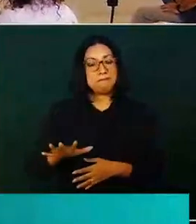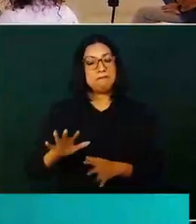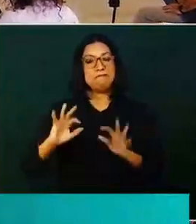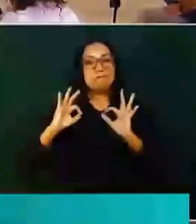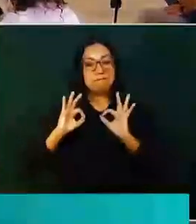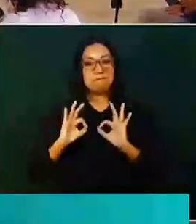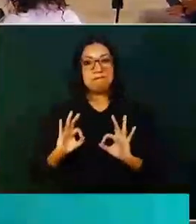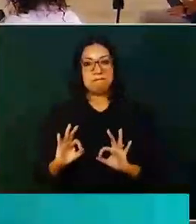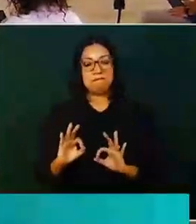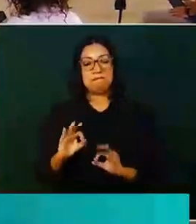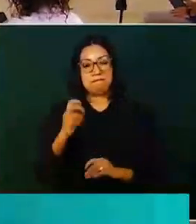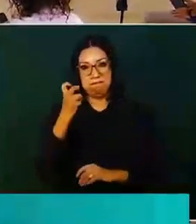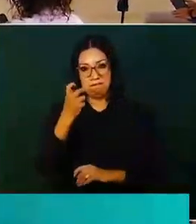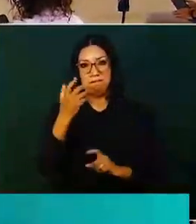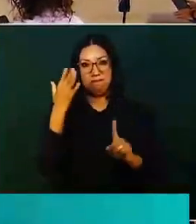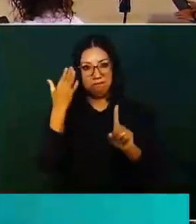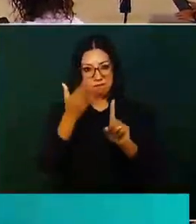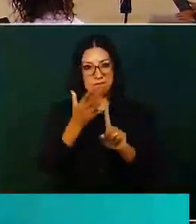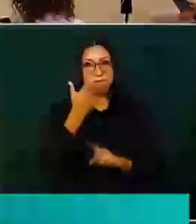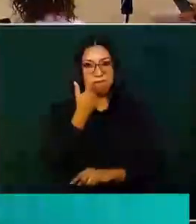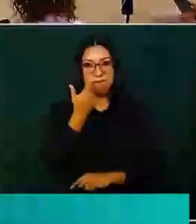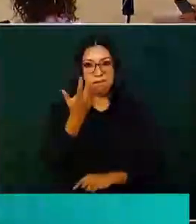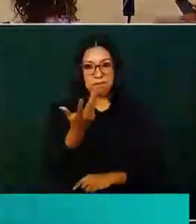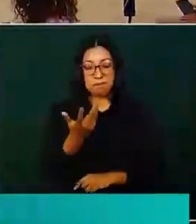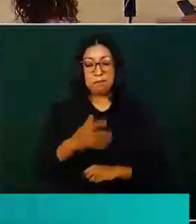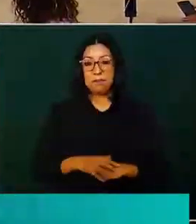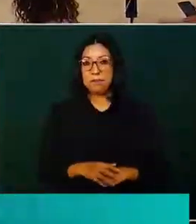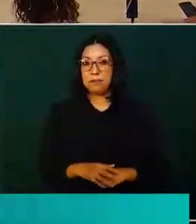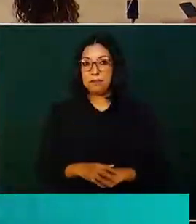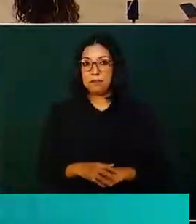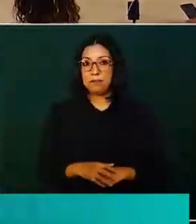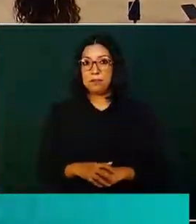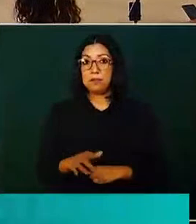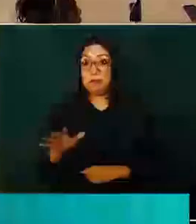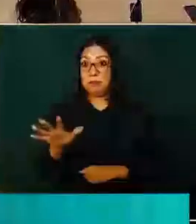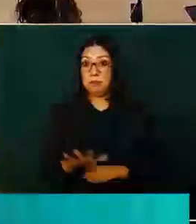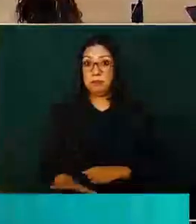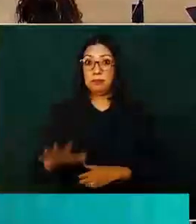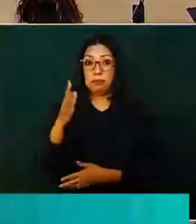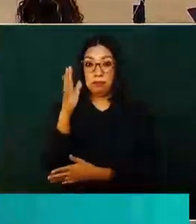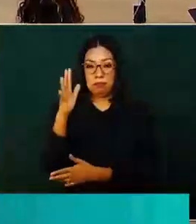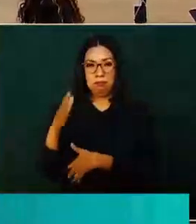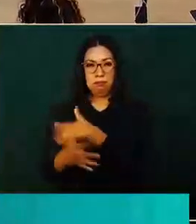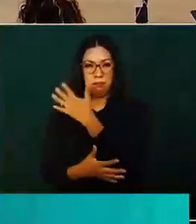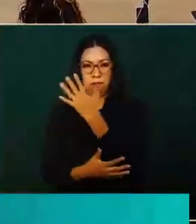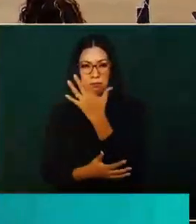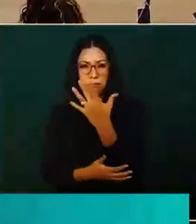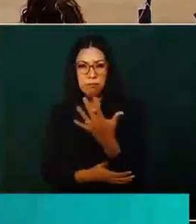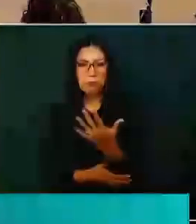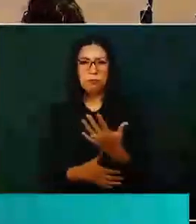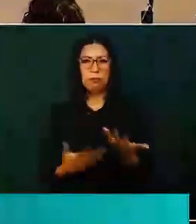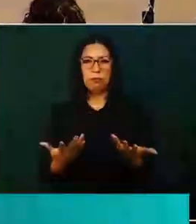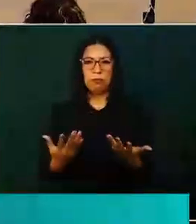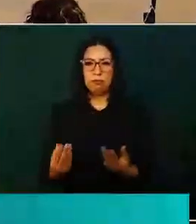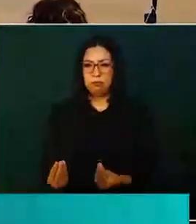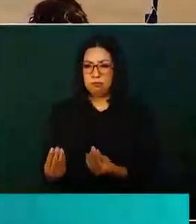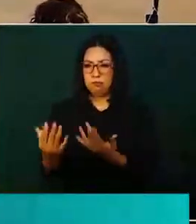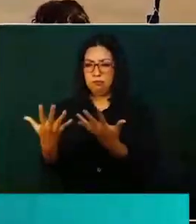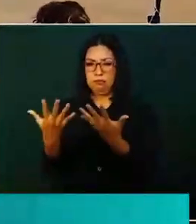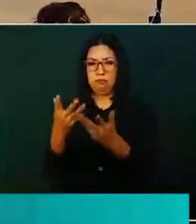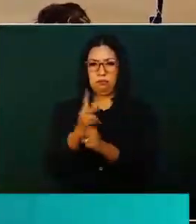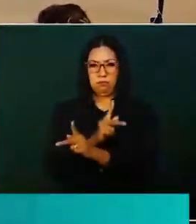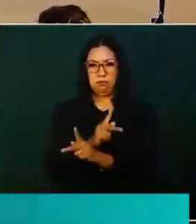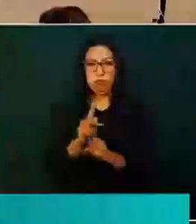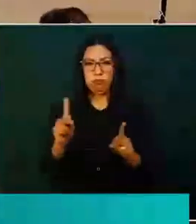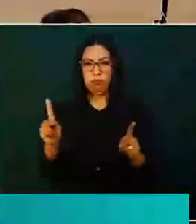buscamos. Respetando el medio ambiente, cuidando la riqueza cultural, artística